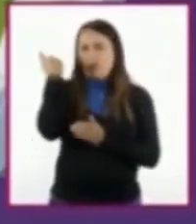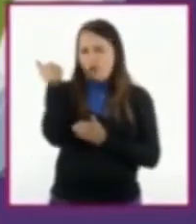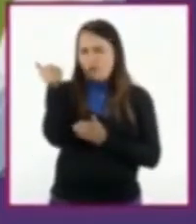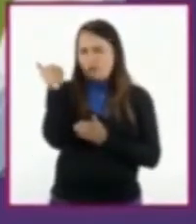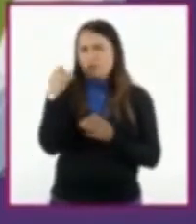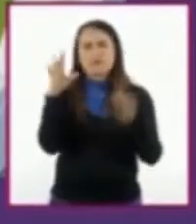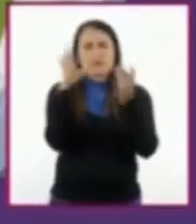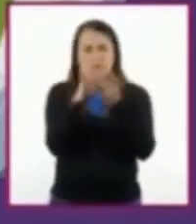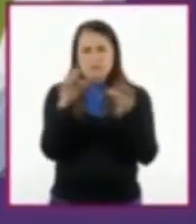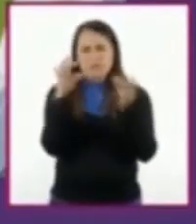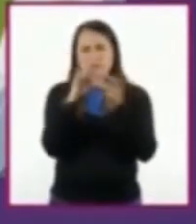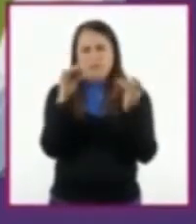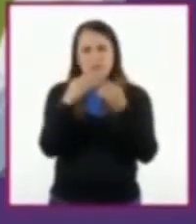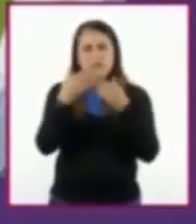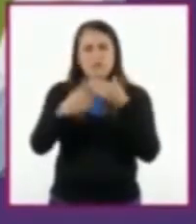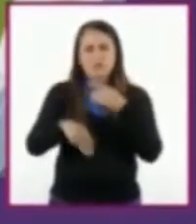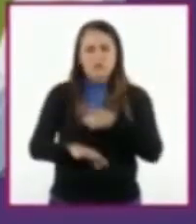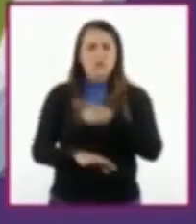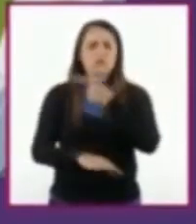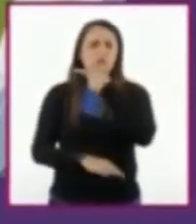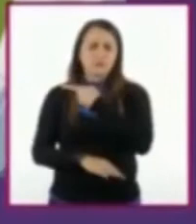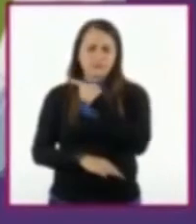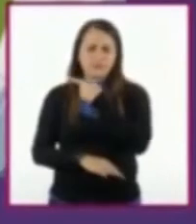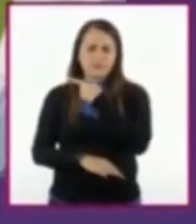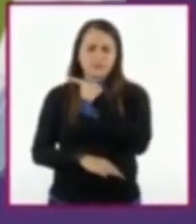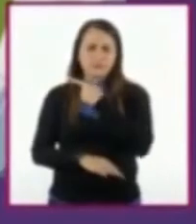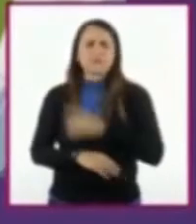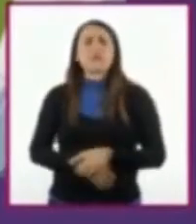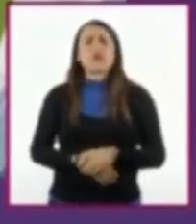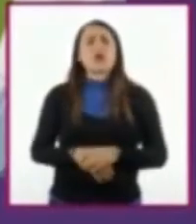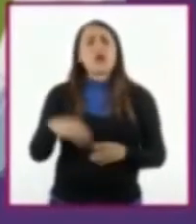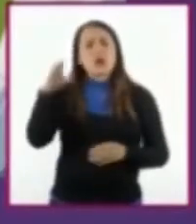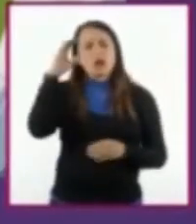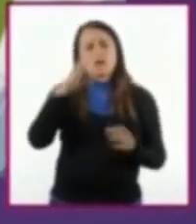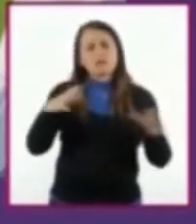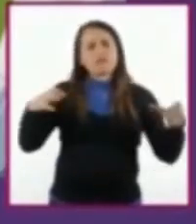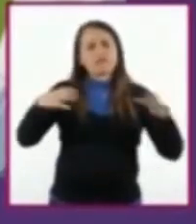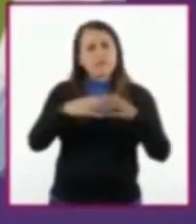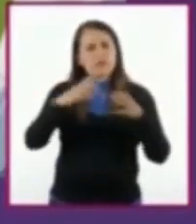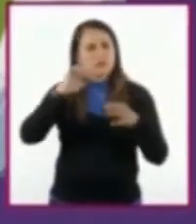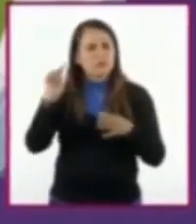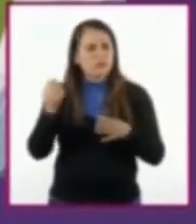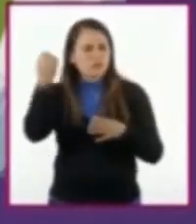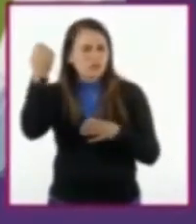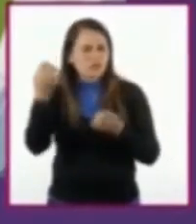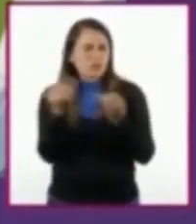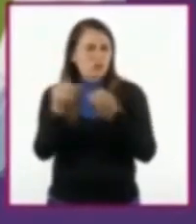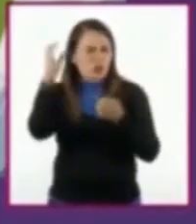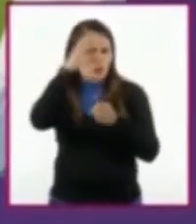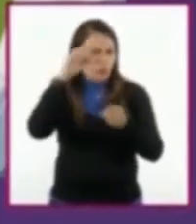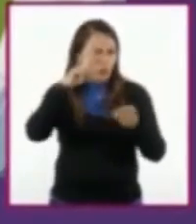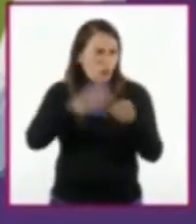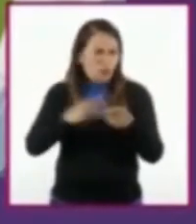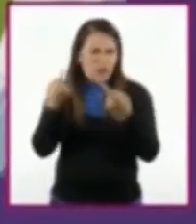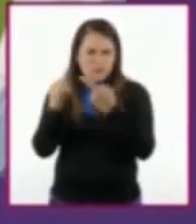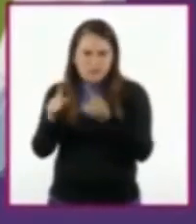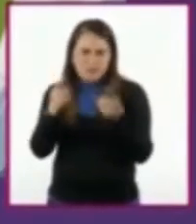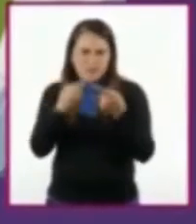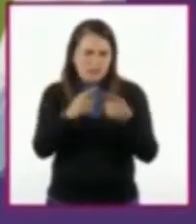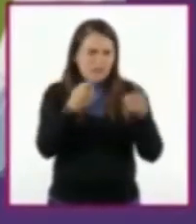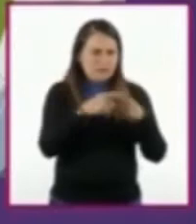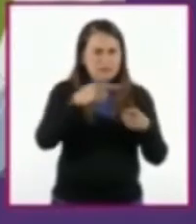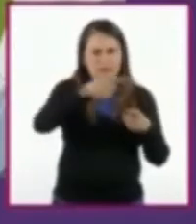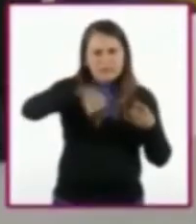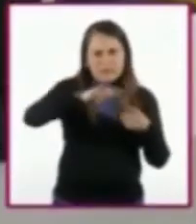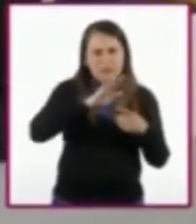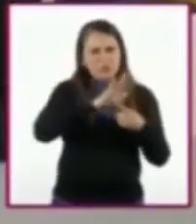a explicar qué son los campos tecnológicos y cómo los conocimientos tradicionales de diferentes culturas han influido en la construcción de estos